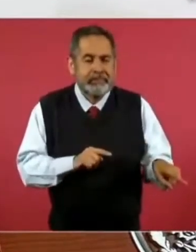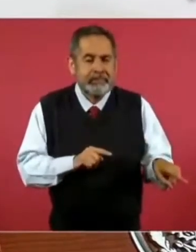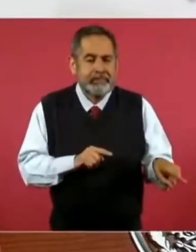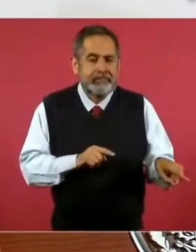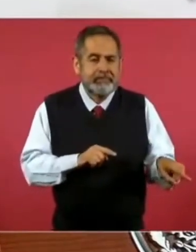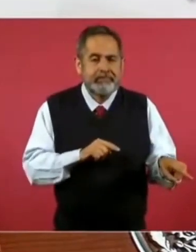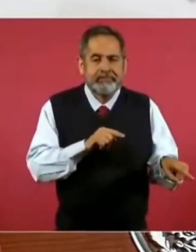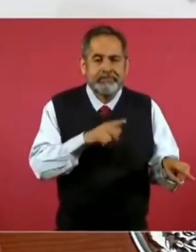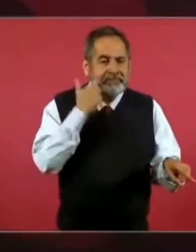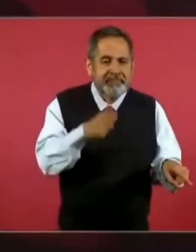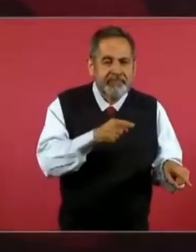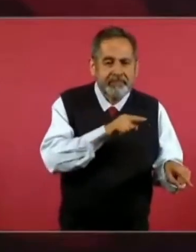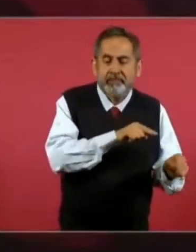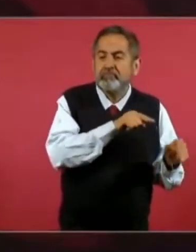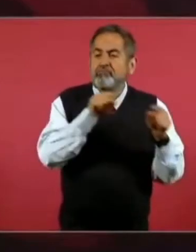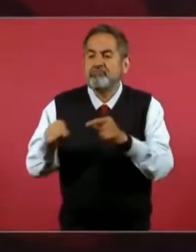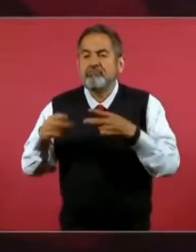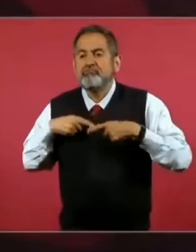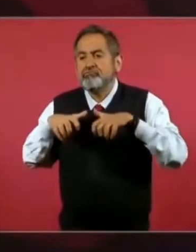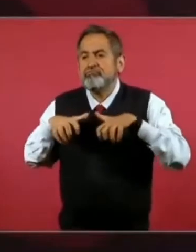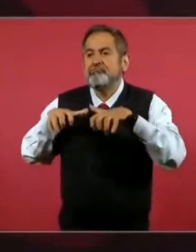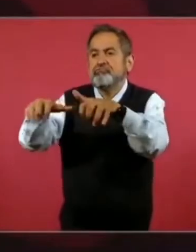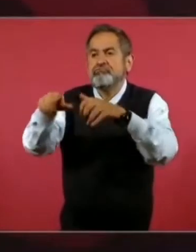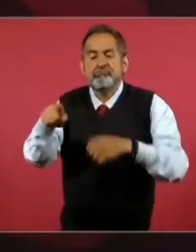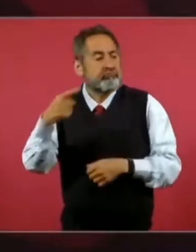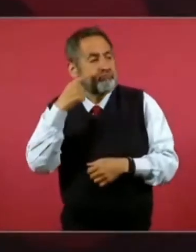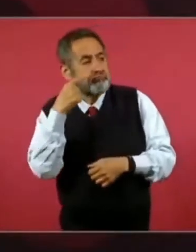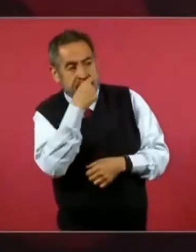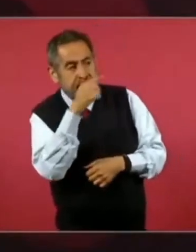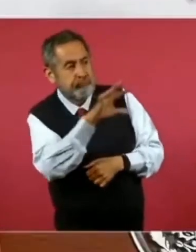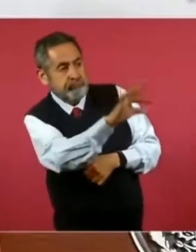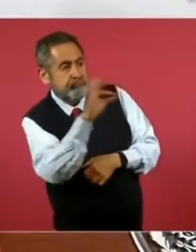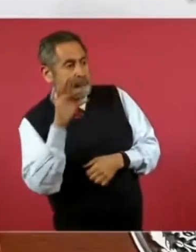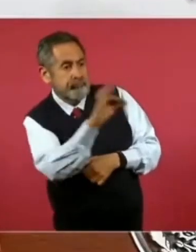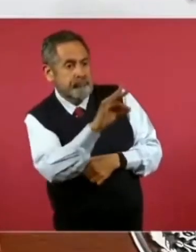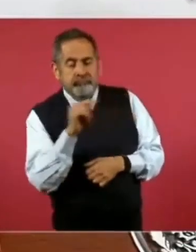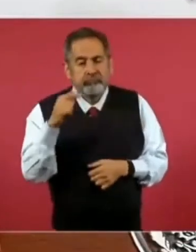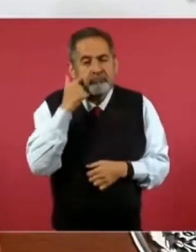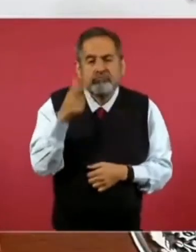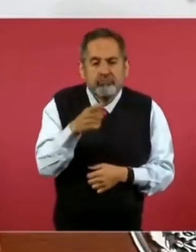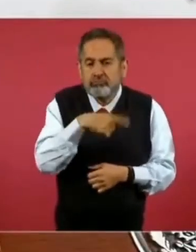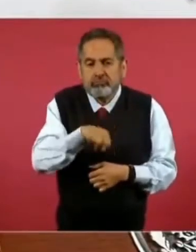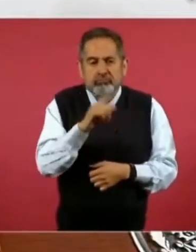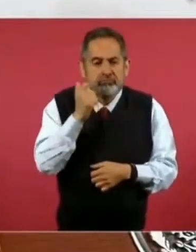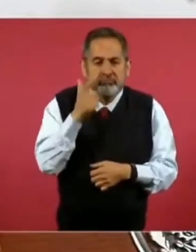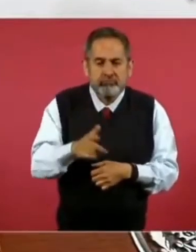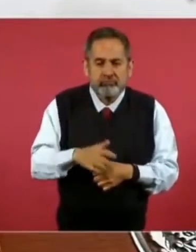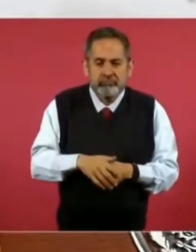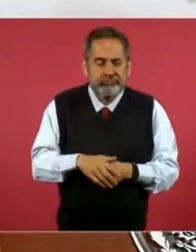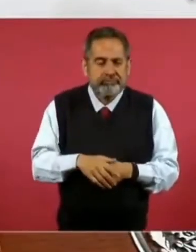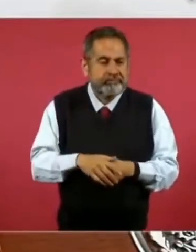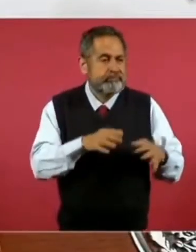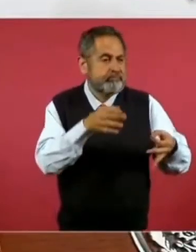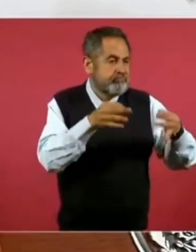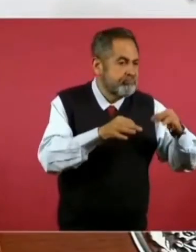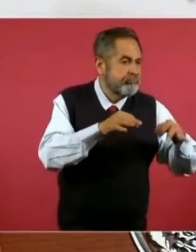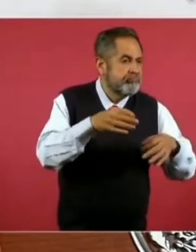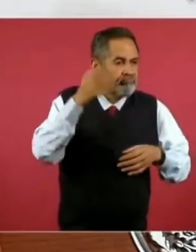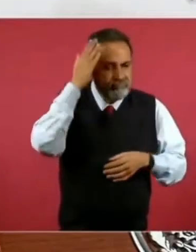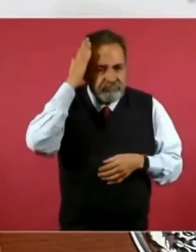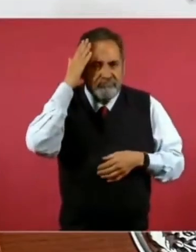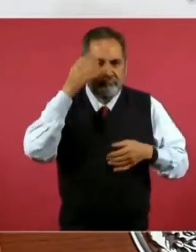que el pueblo elija a los jueces, a los magistrados, a los ministros.